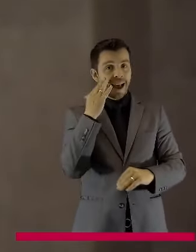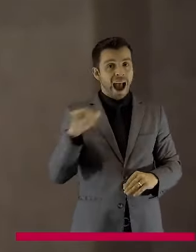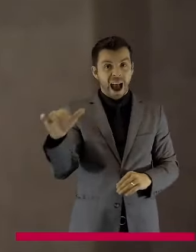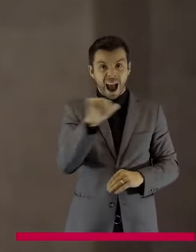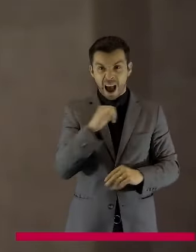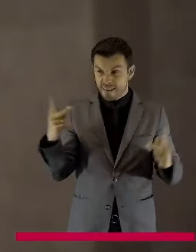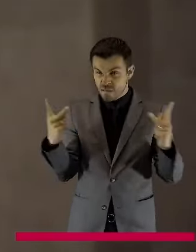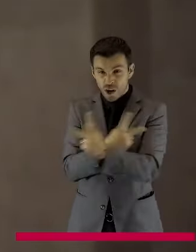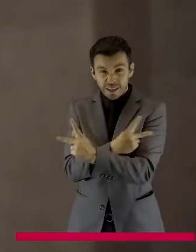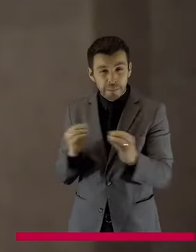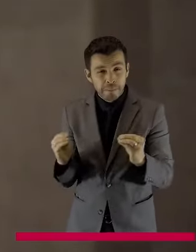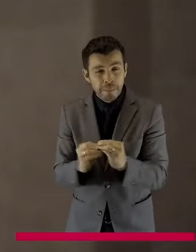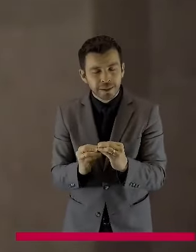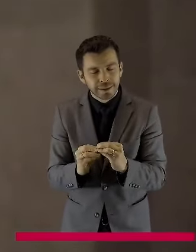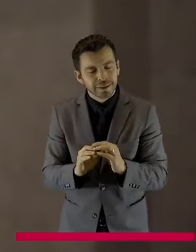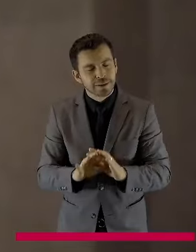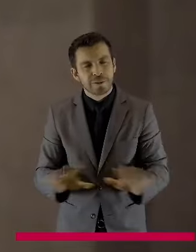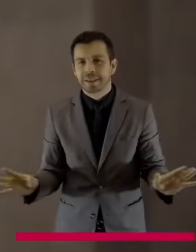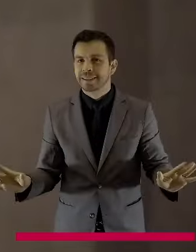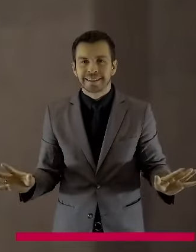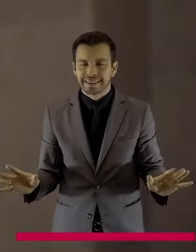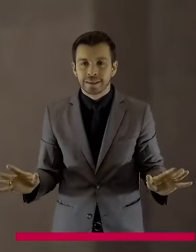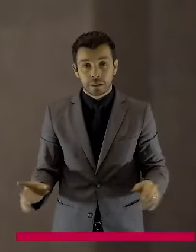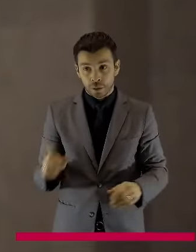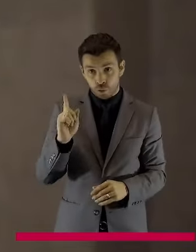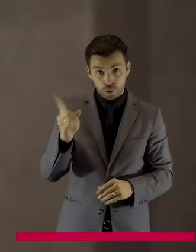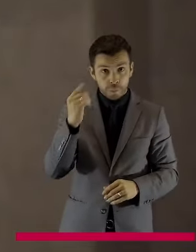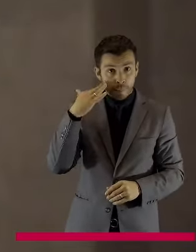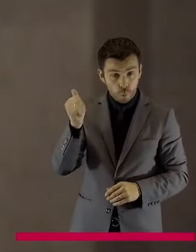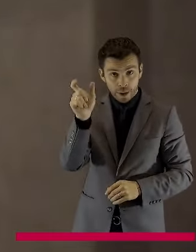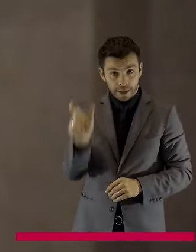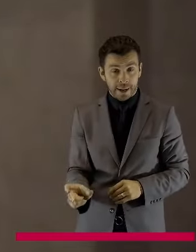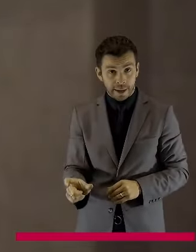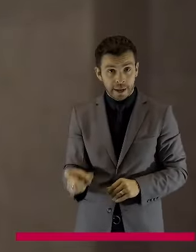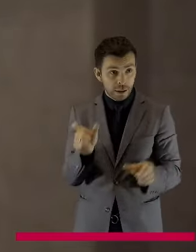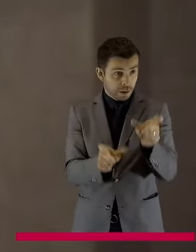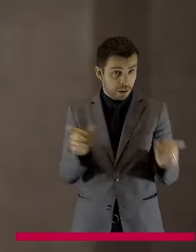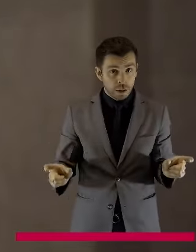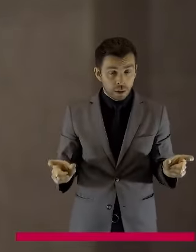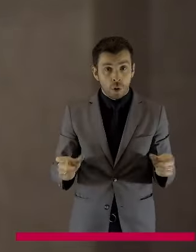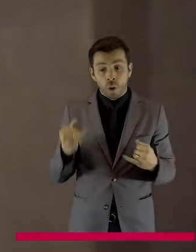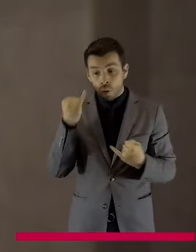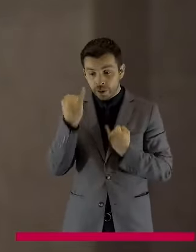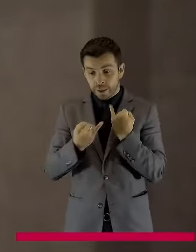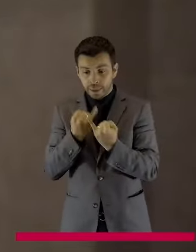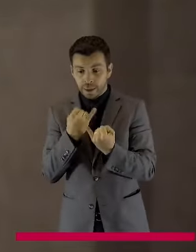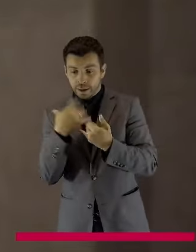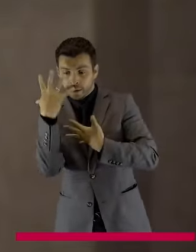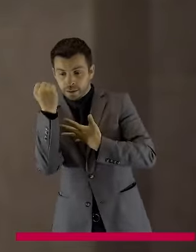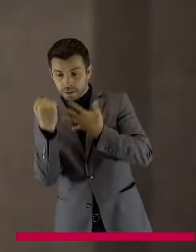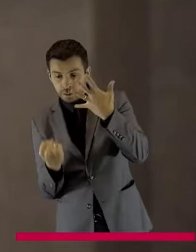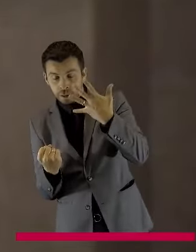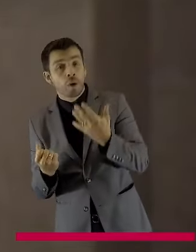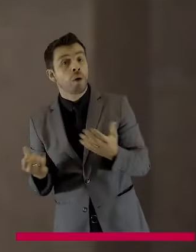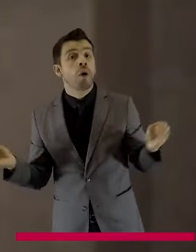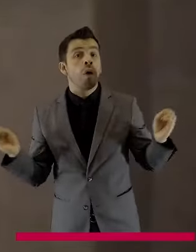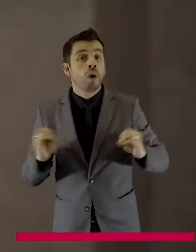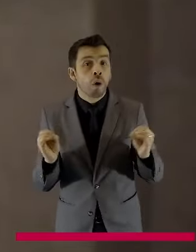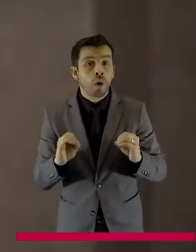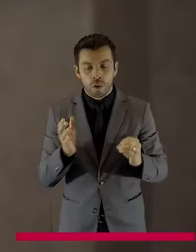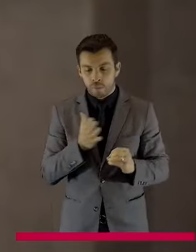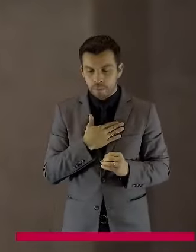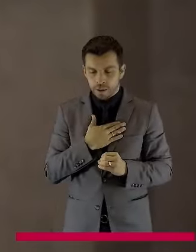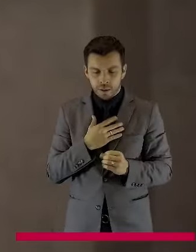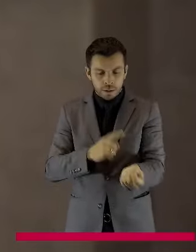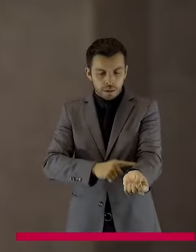nos violente por nuestra condición de mujer, por nuestras identidades de género o por nuestros colores